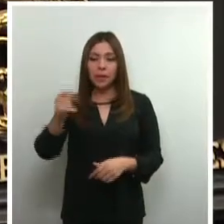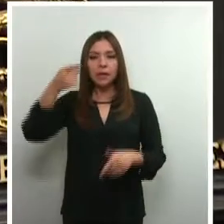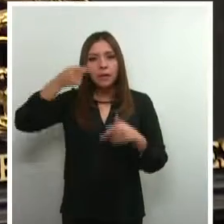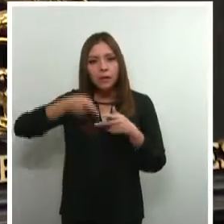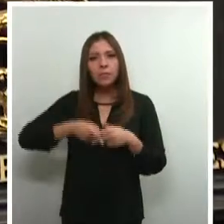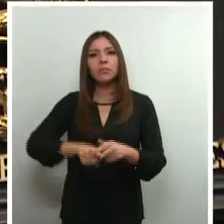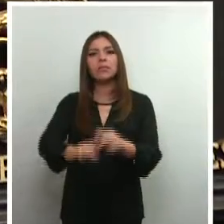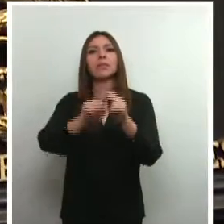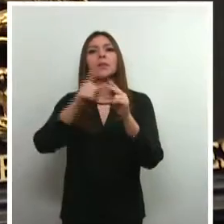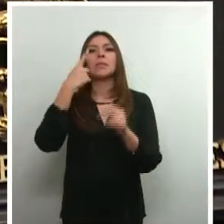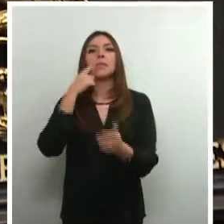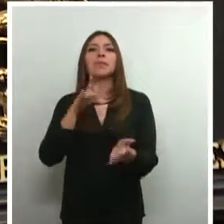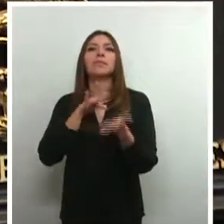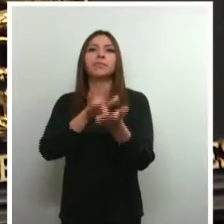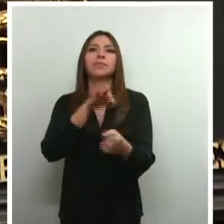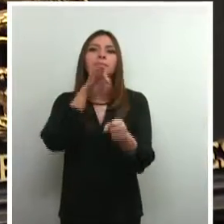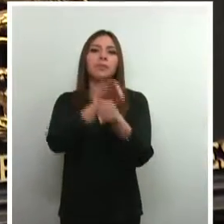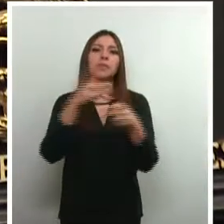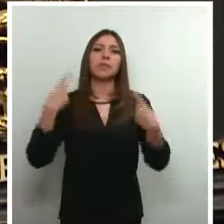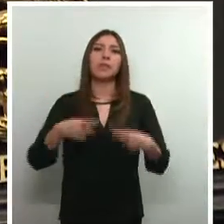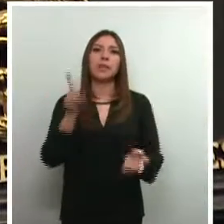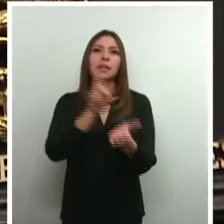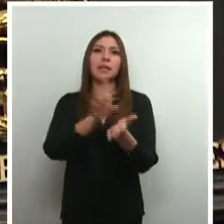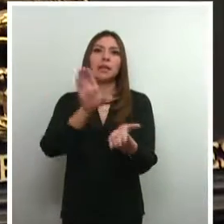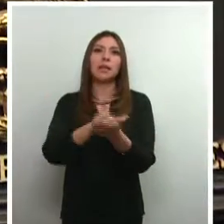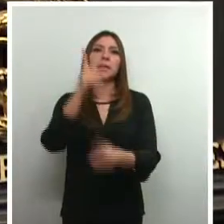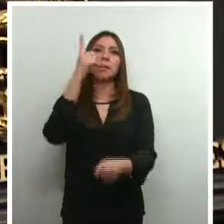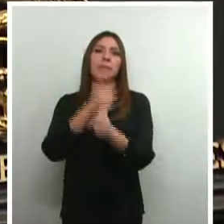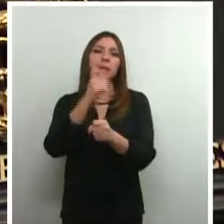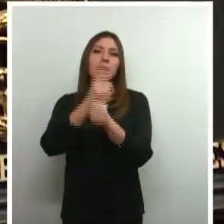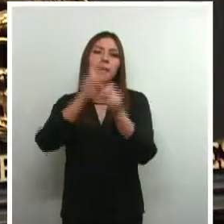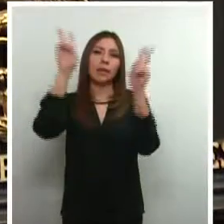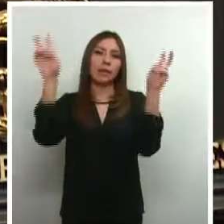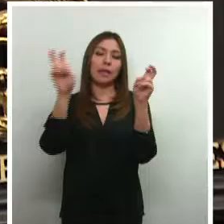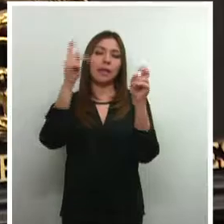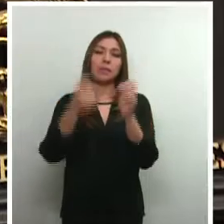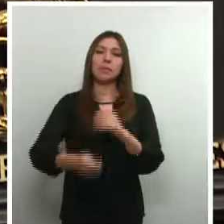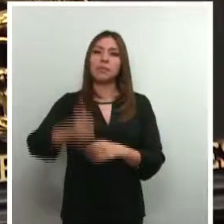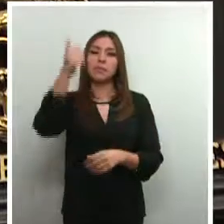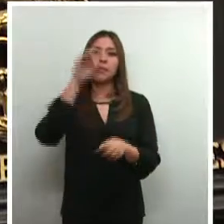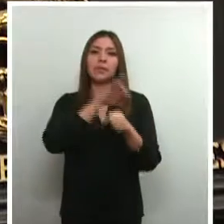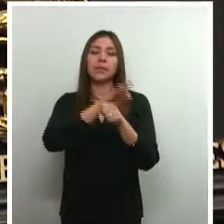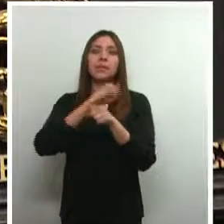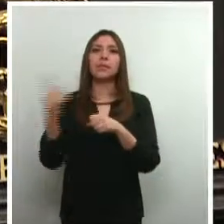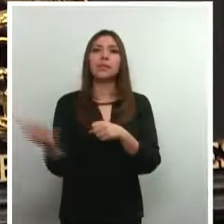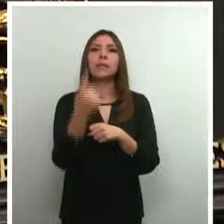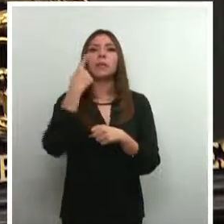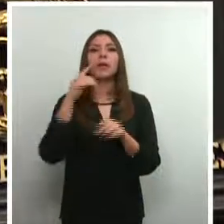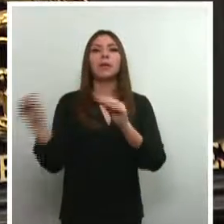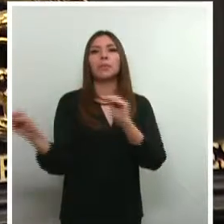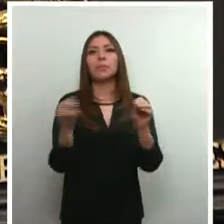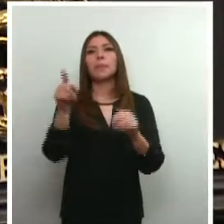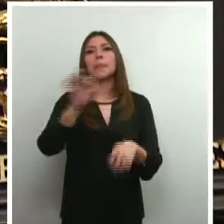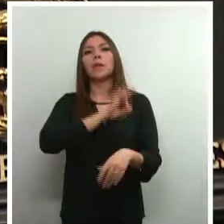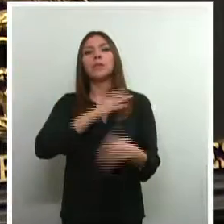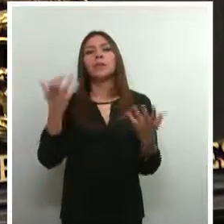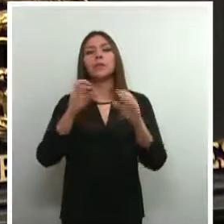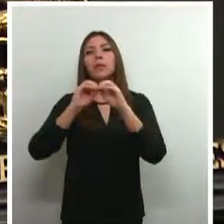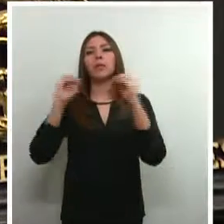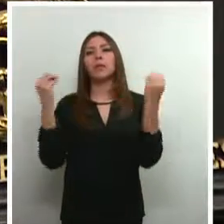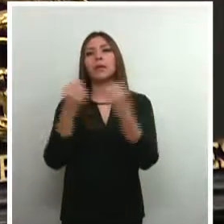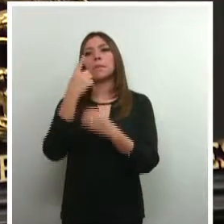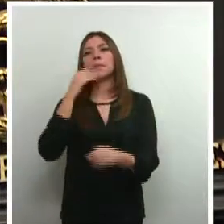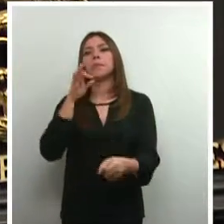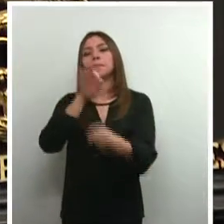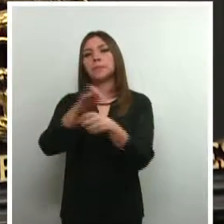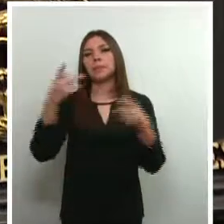de las personas con discapacidad, y los primeros temas era la movilidad. Logramos más de 800 organizaciones de ahí para personas